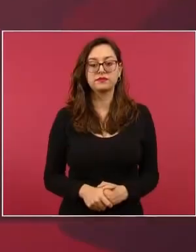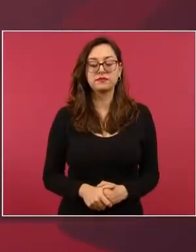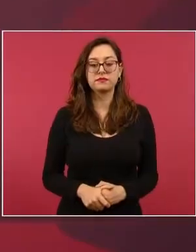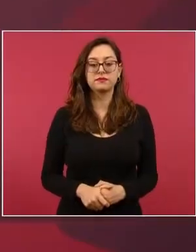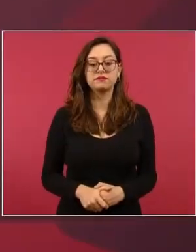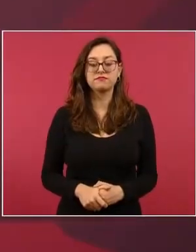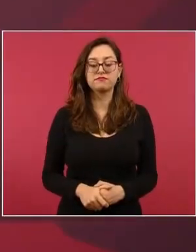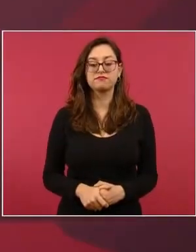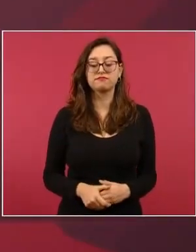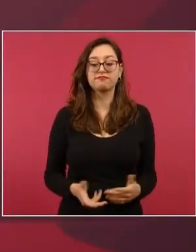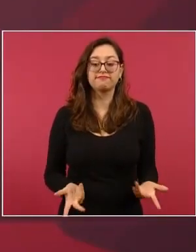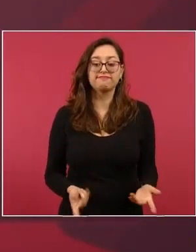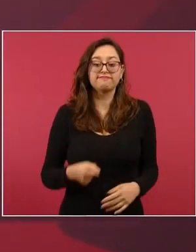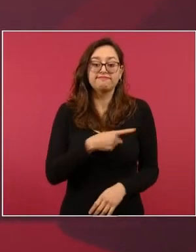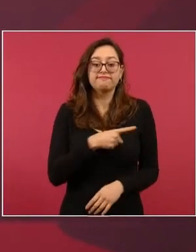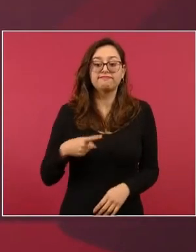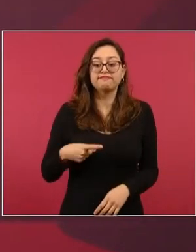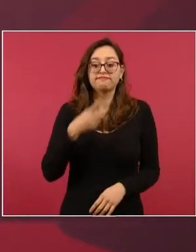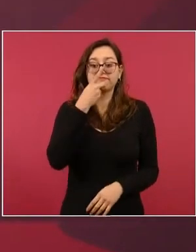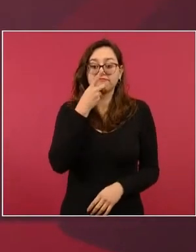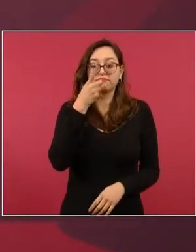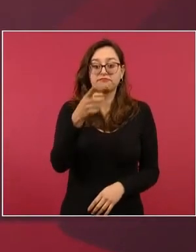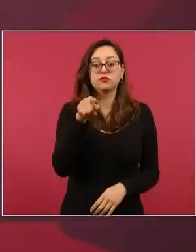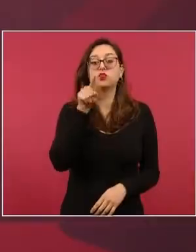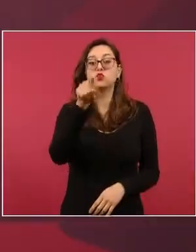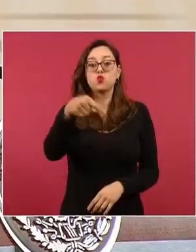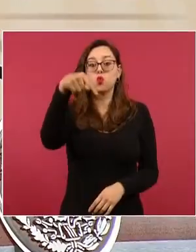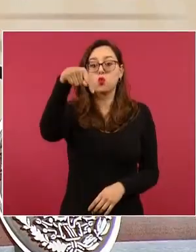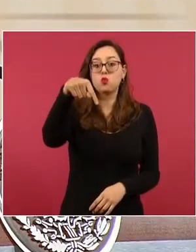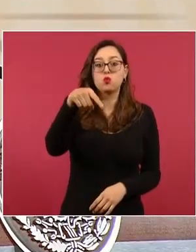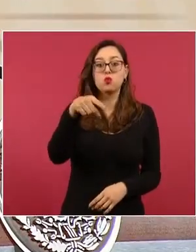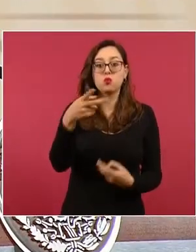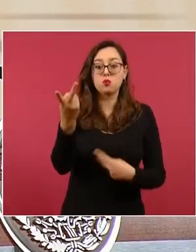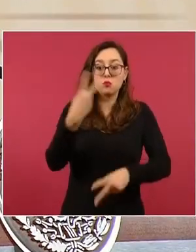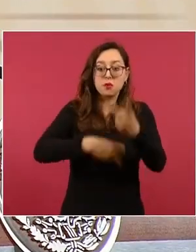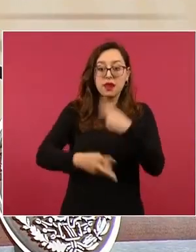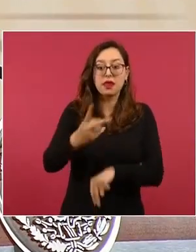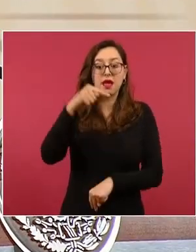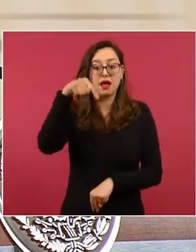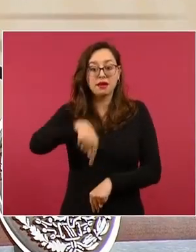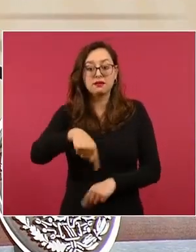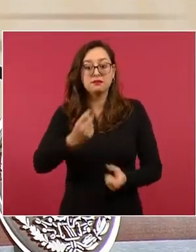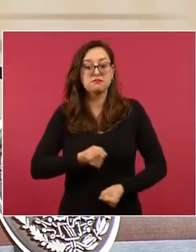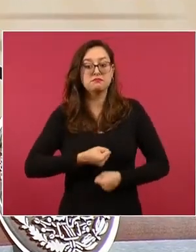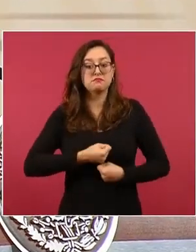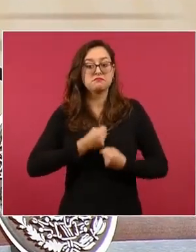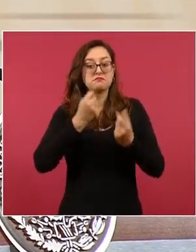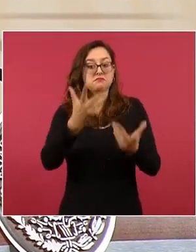Expresarte que esta es una tribuna abierta, por eso